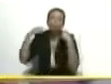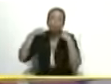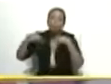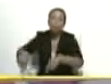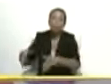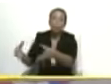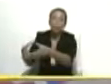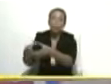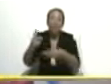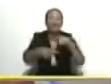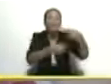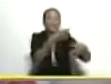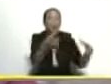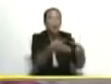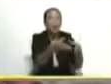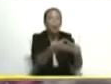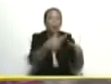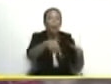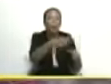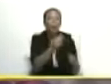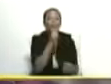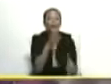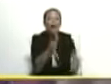¿Y qué vino después?